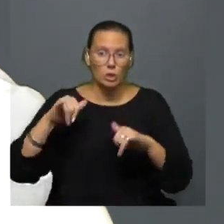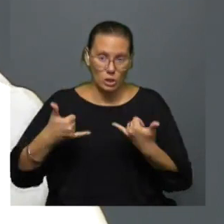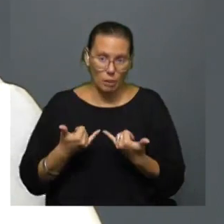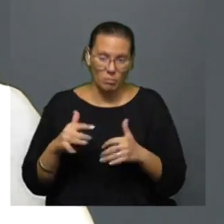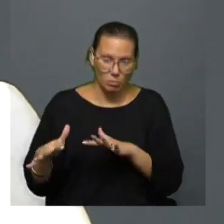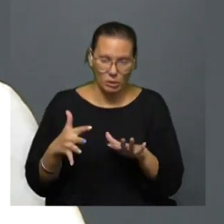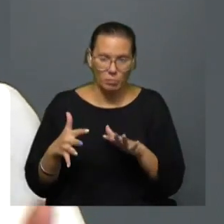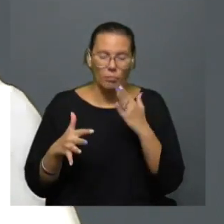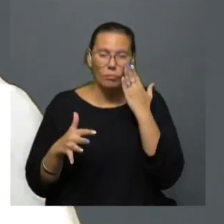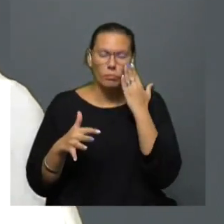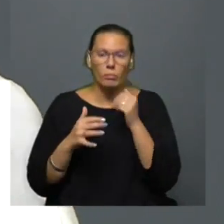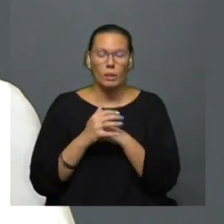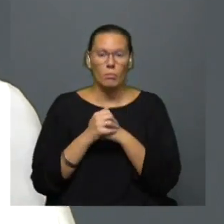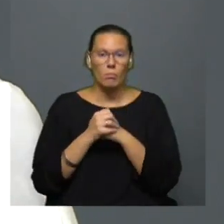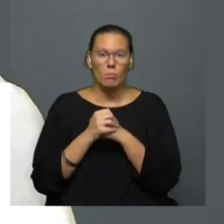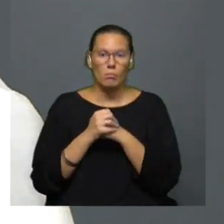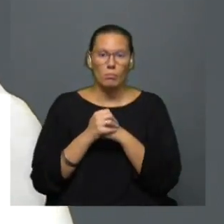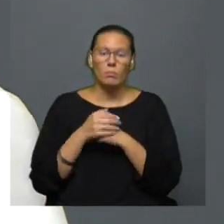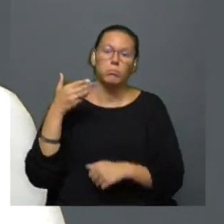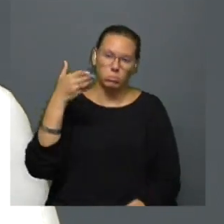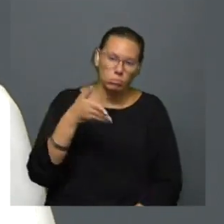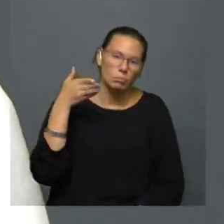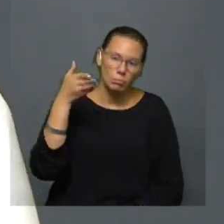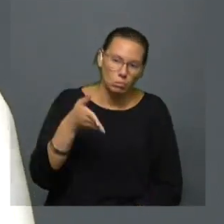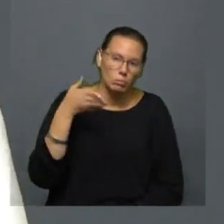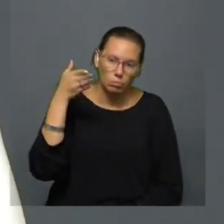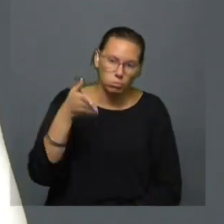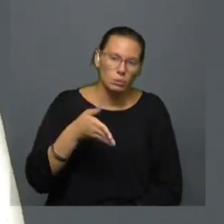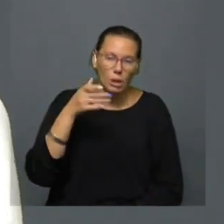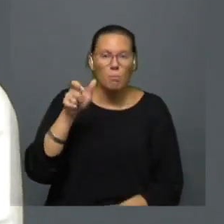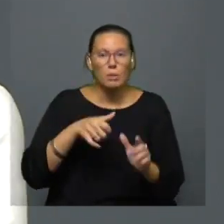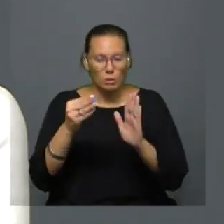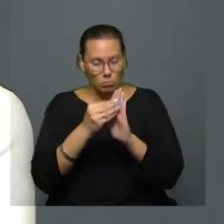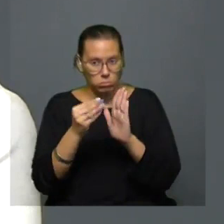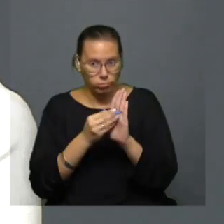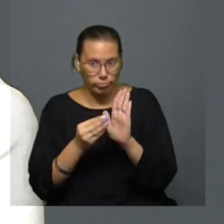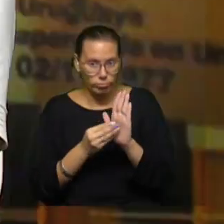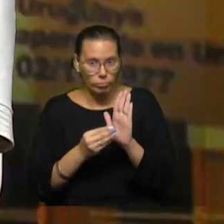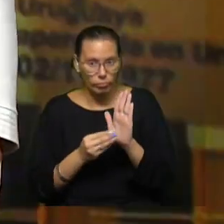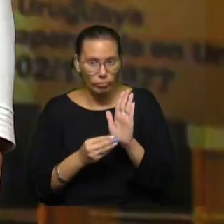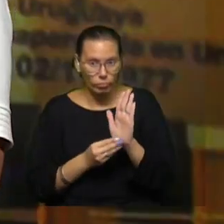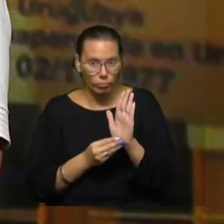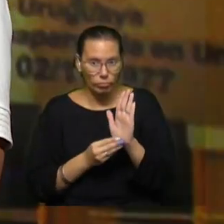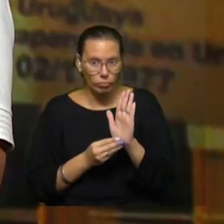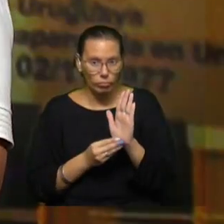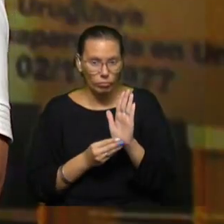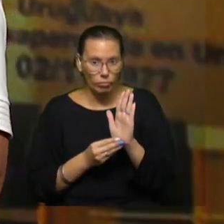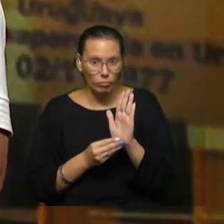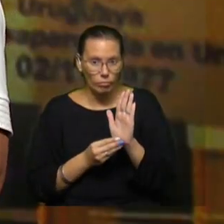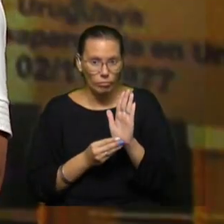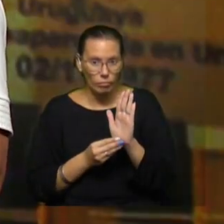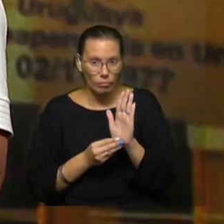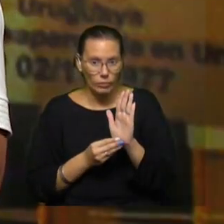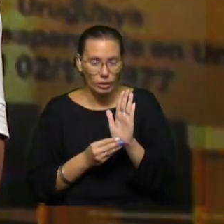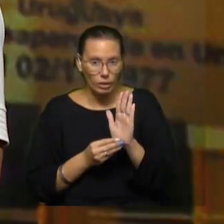pongámosle, seguramente. Es una visita mensual, la gente se anota, y gente